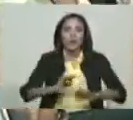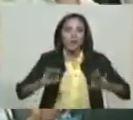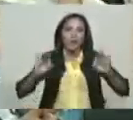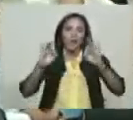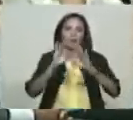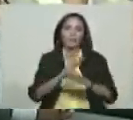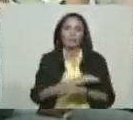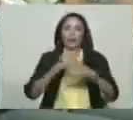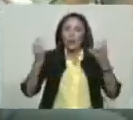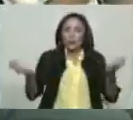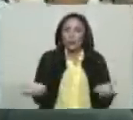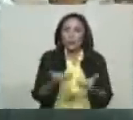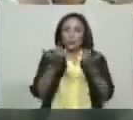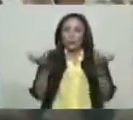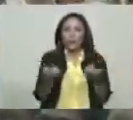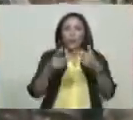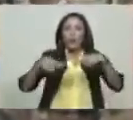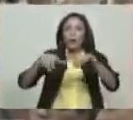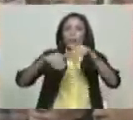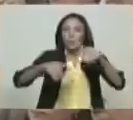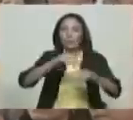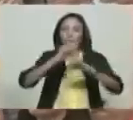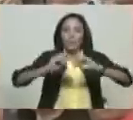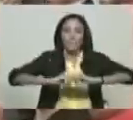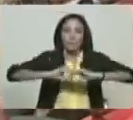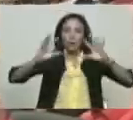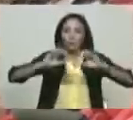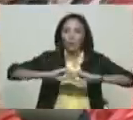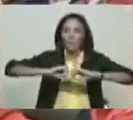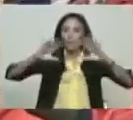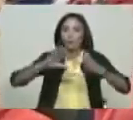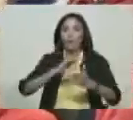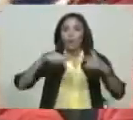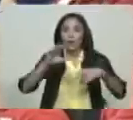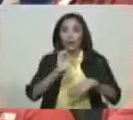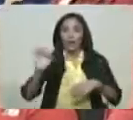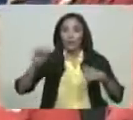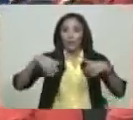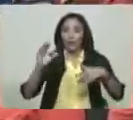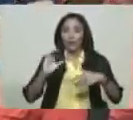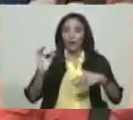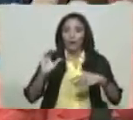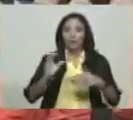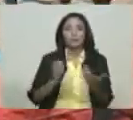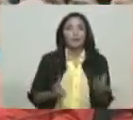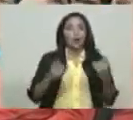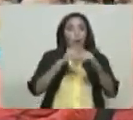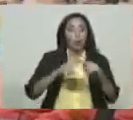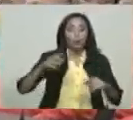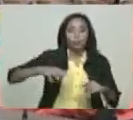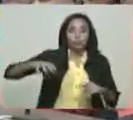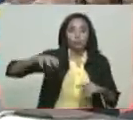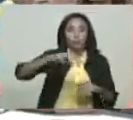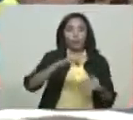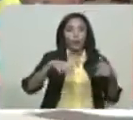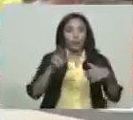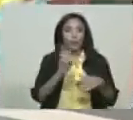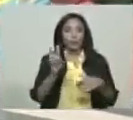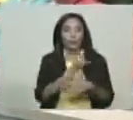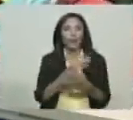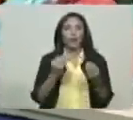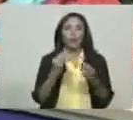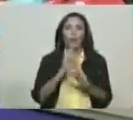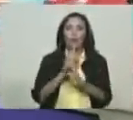hoy, quemaron centros electorales, pusieron bombas en el este de Caracas y en otros lugares del país. Y el